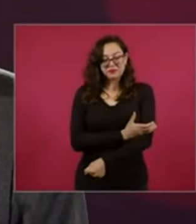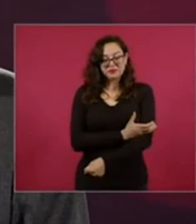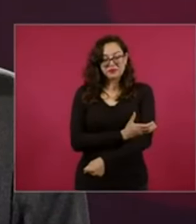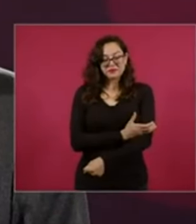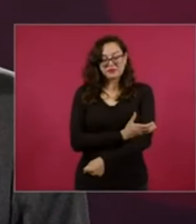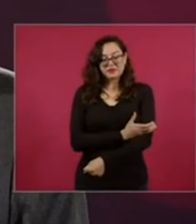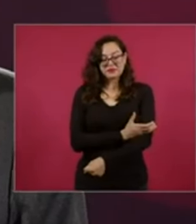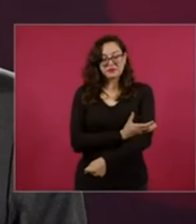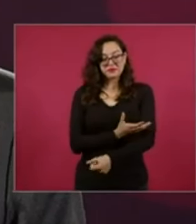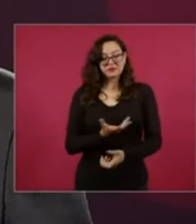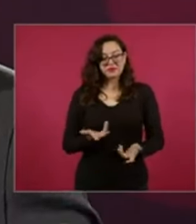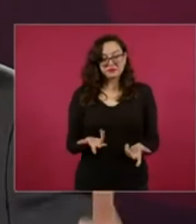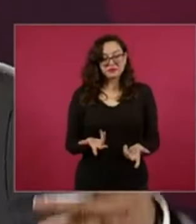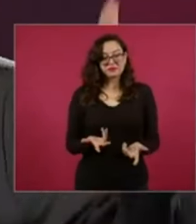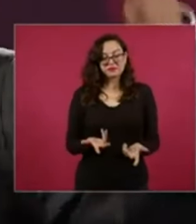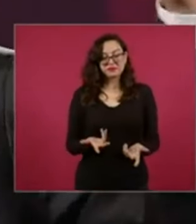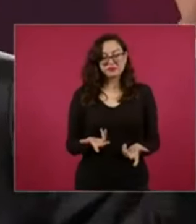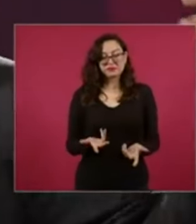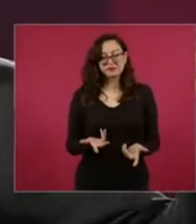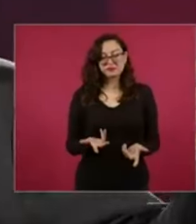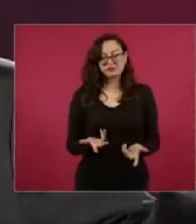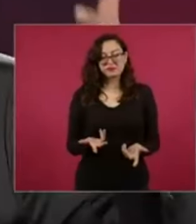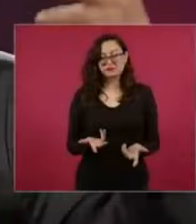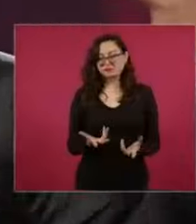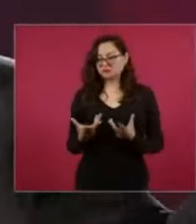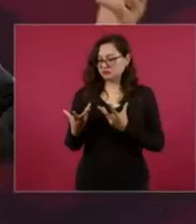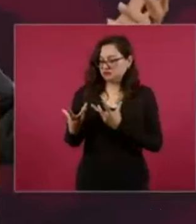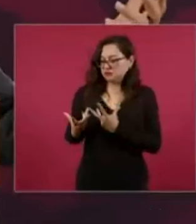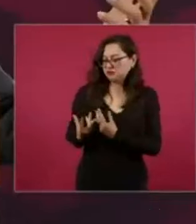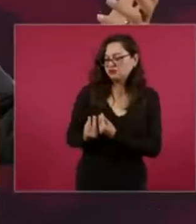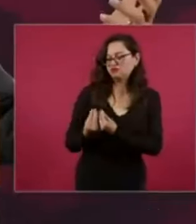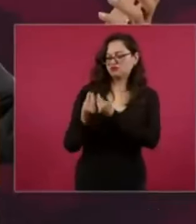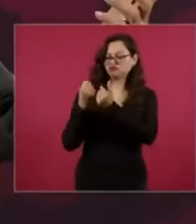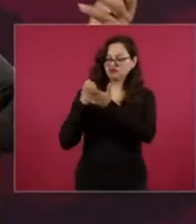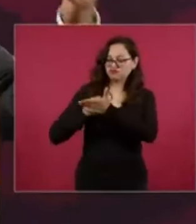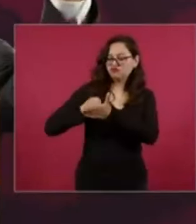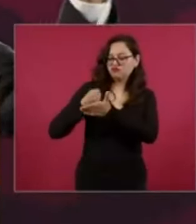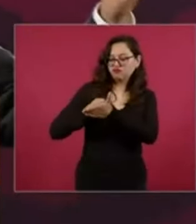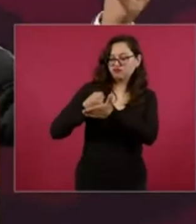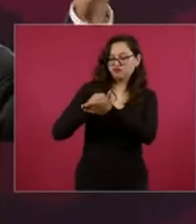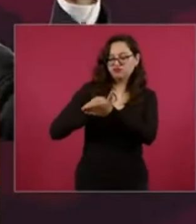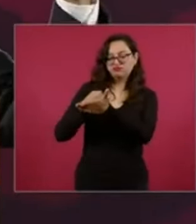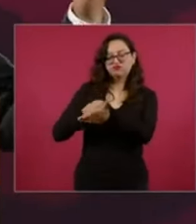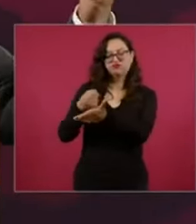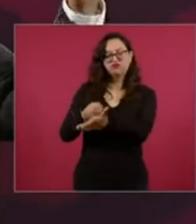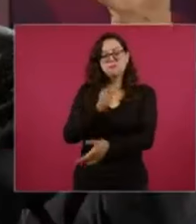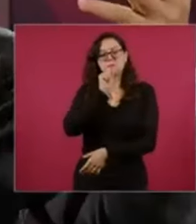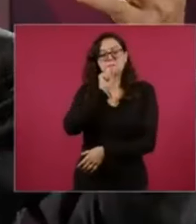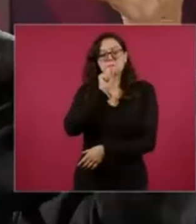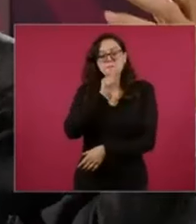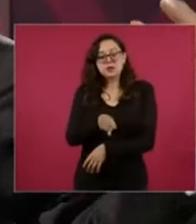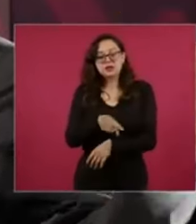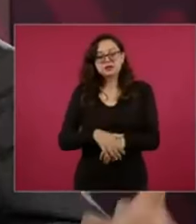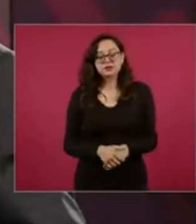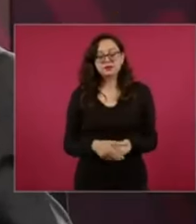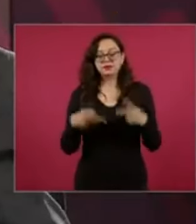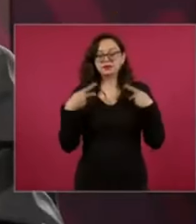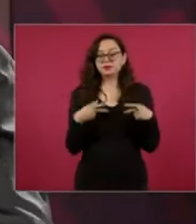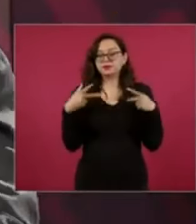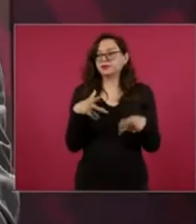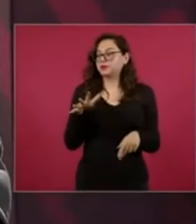compañeros venimos del mismo movimiento Lo creamos junto el movimiento junto a millones de